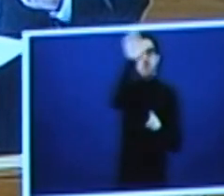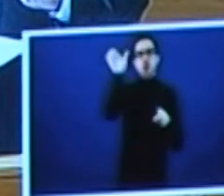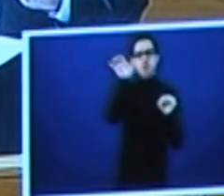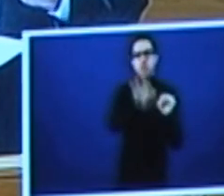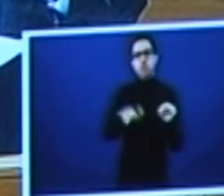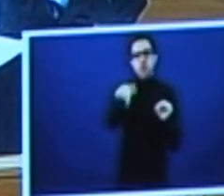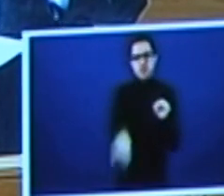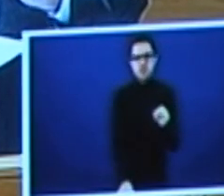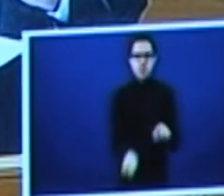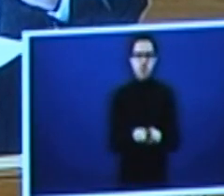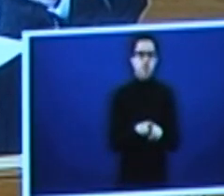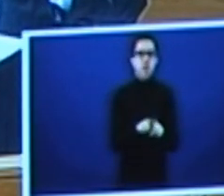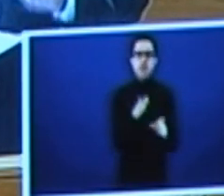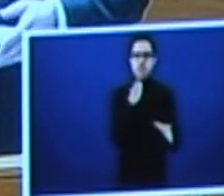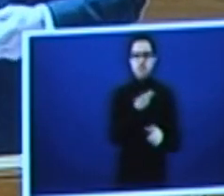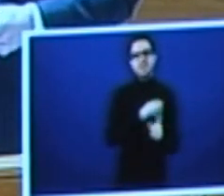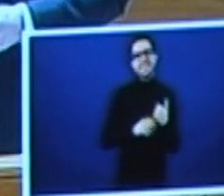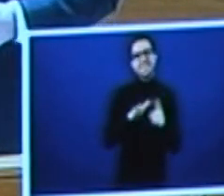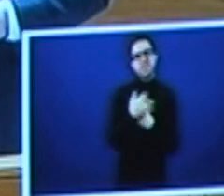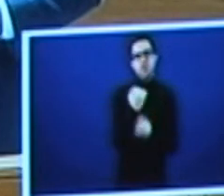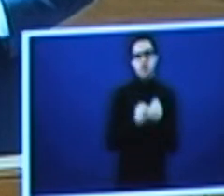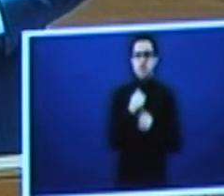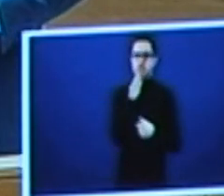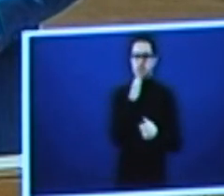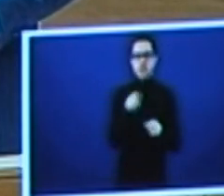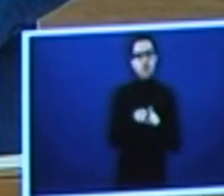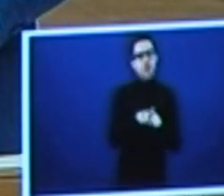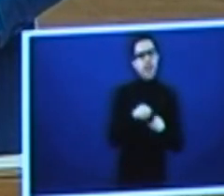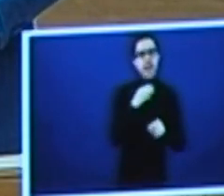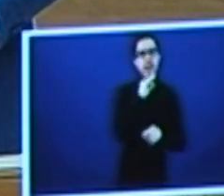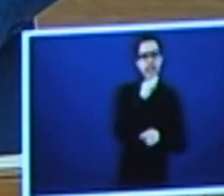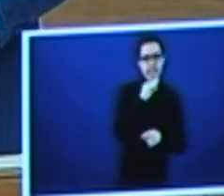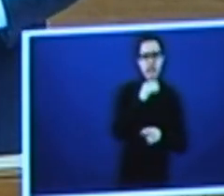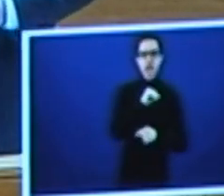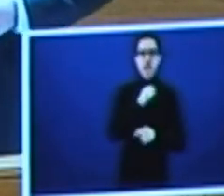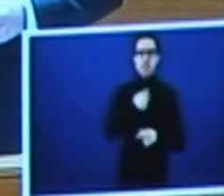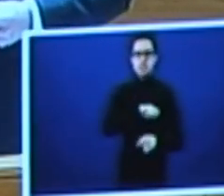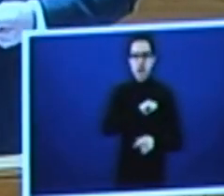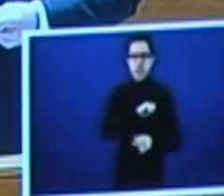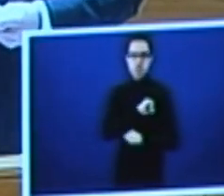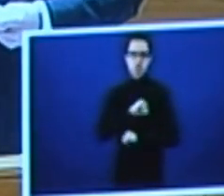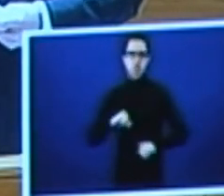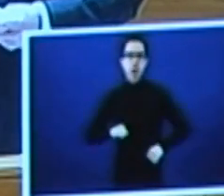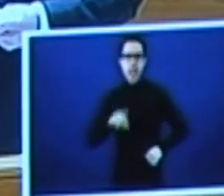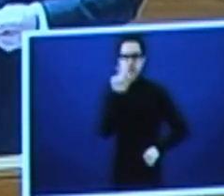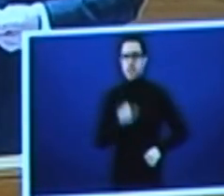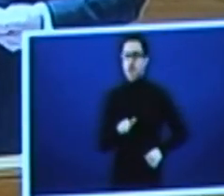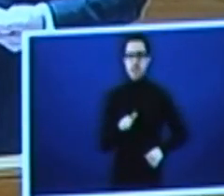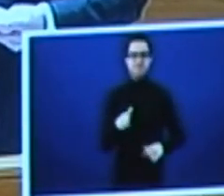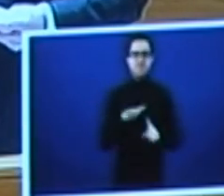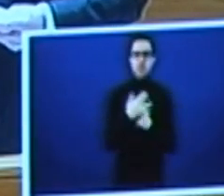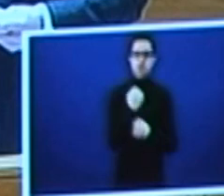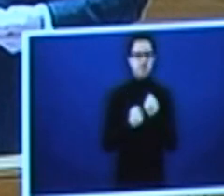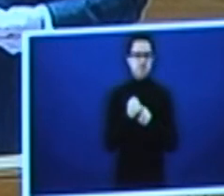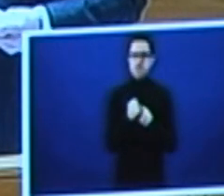de Italia, de España e de Portugal. Señoría, supoño que vostede xa a altura da súa vida política sabe